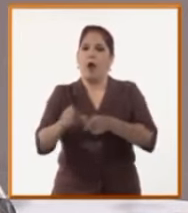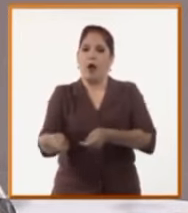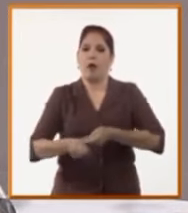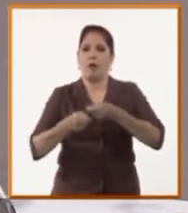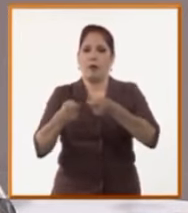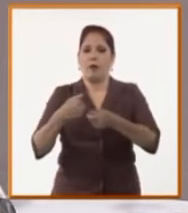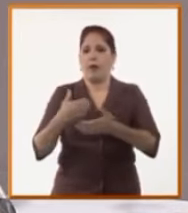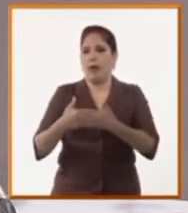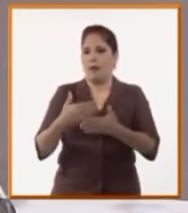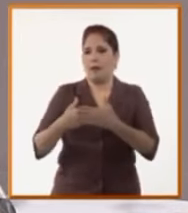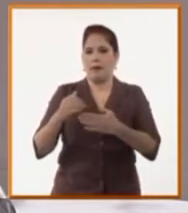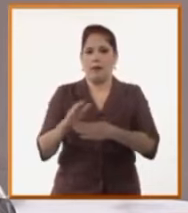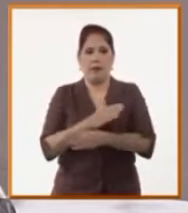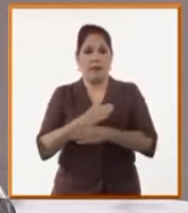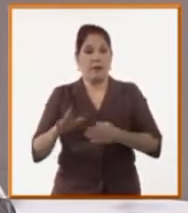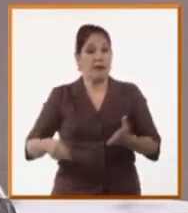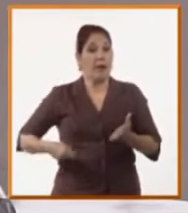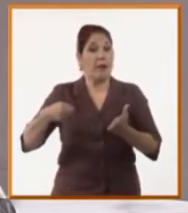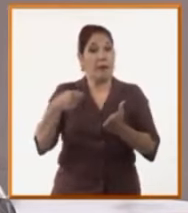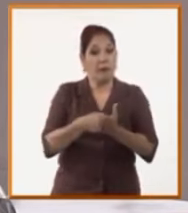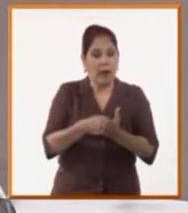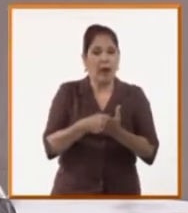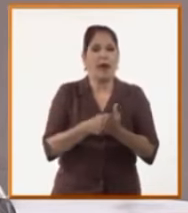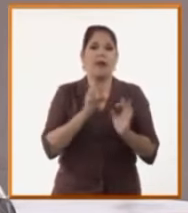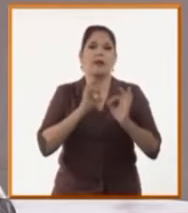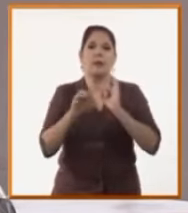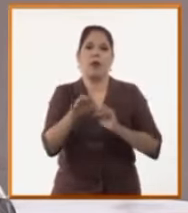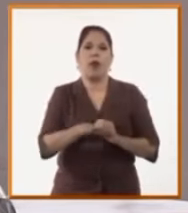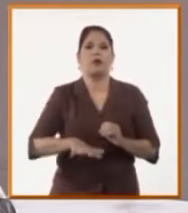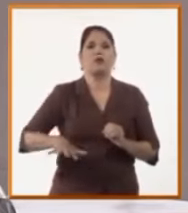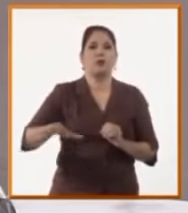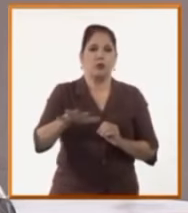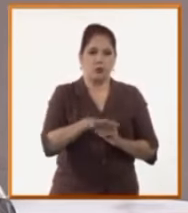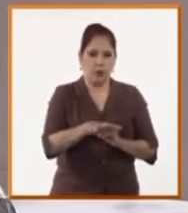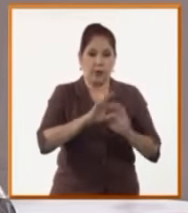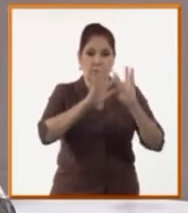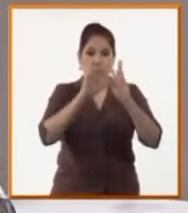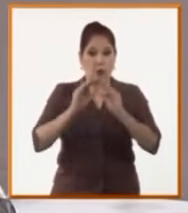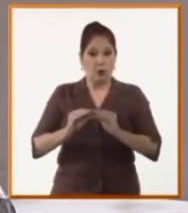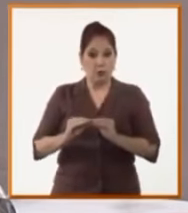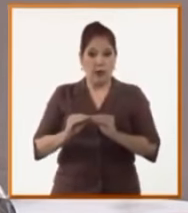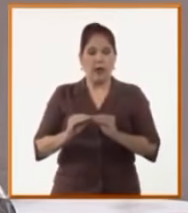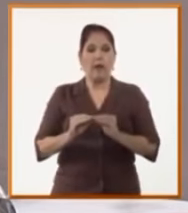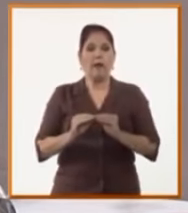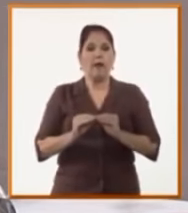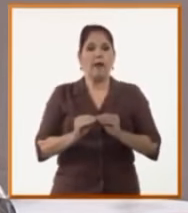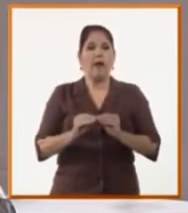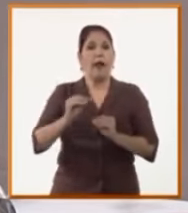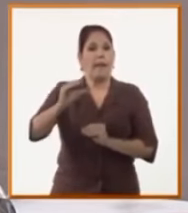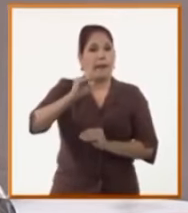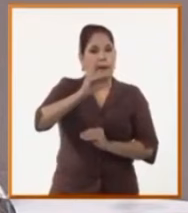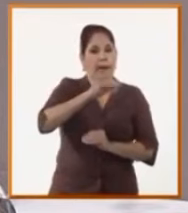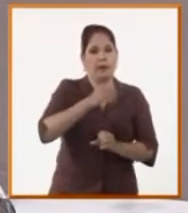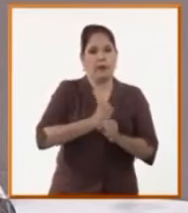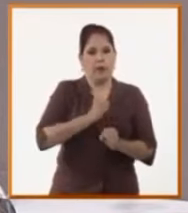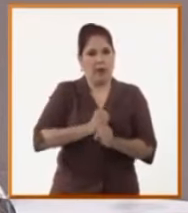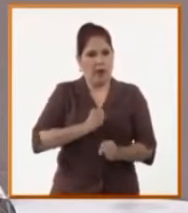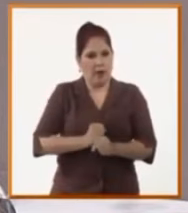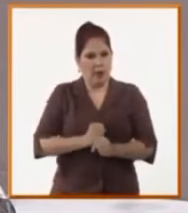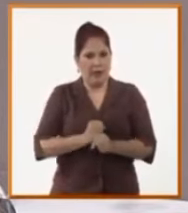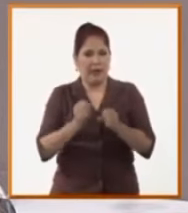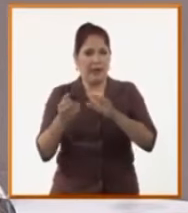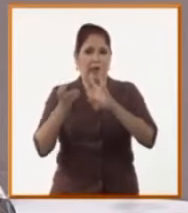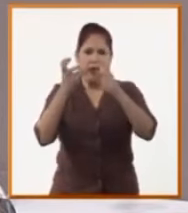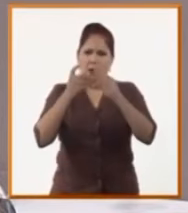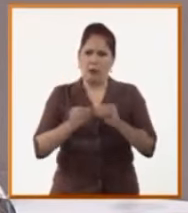pequeñas y medianas empresas pagan la contribución a la seguridad social por el total de remuneraciones que reciban su sus empleado calculando